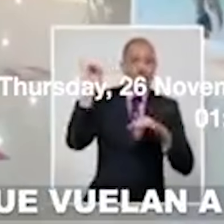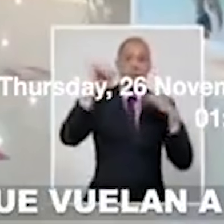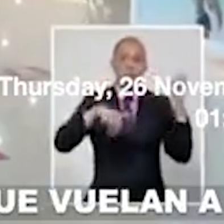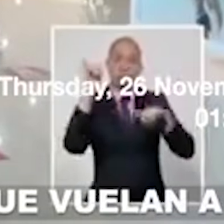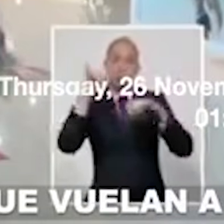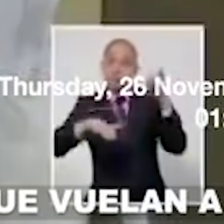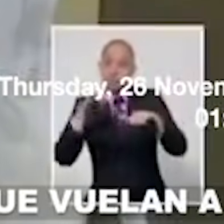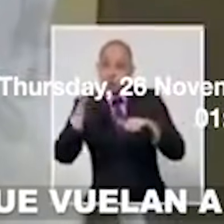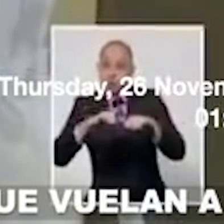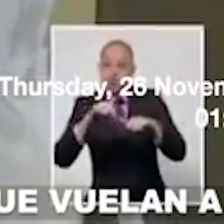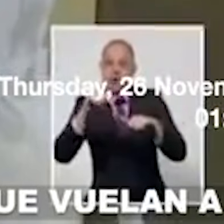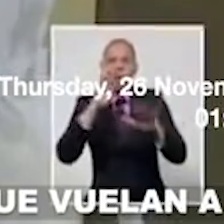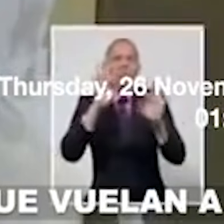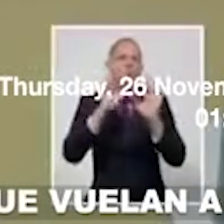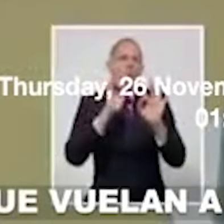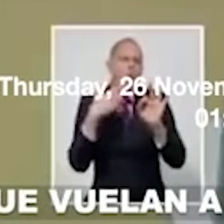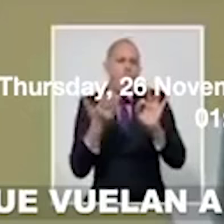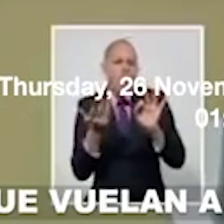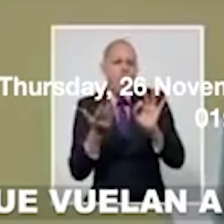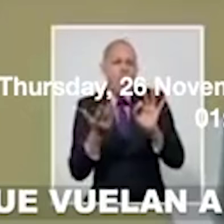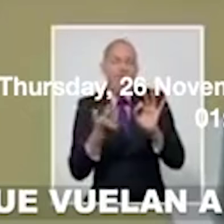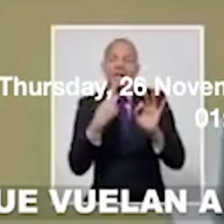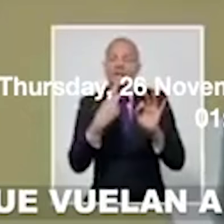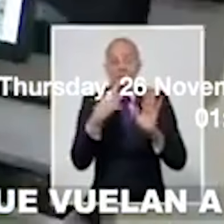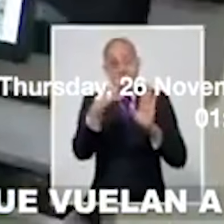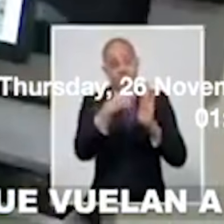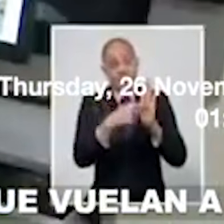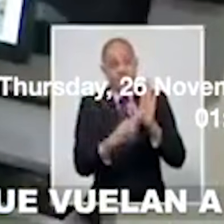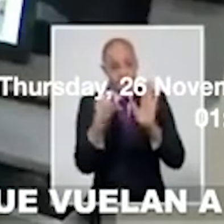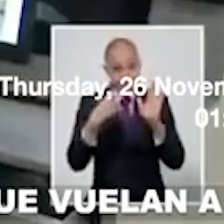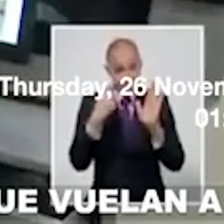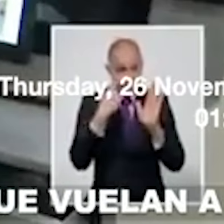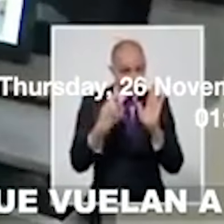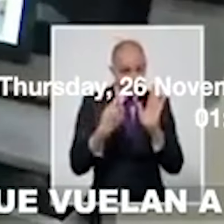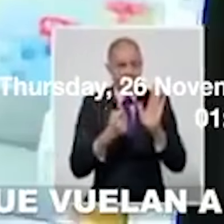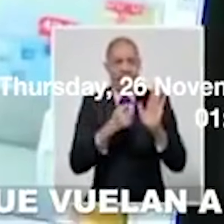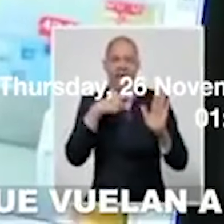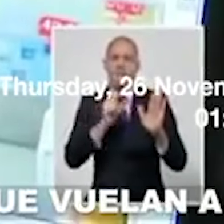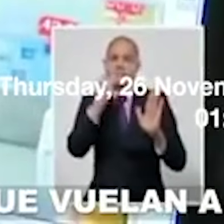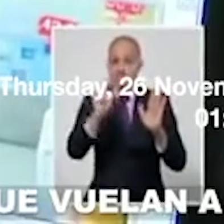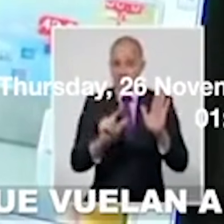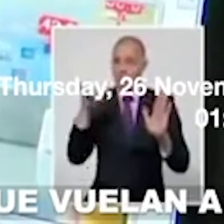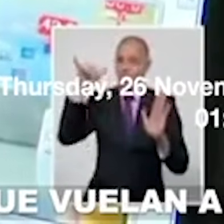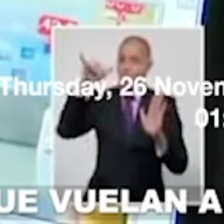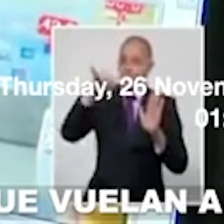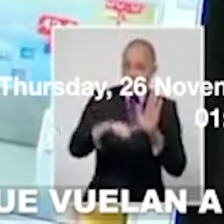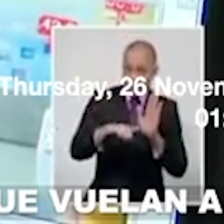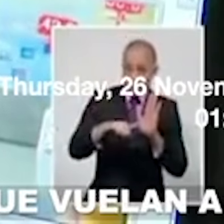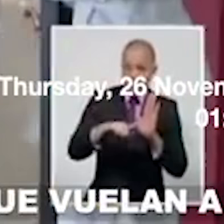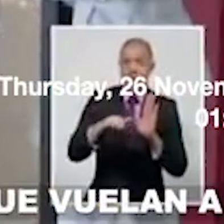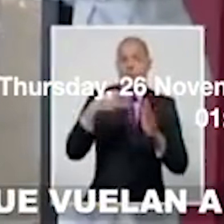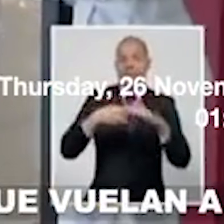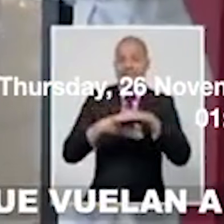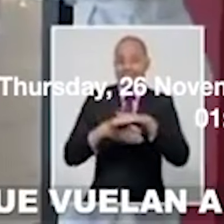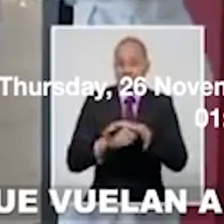kilogramos de equipaje documentado. Vamos con Iberia. Iberia, una de las principales